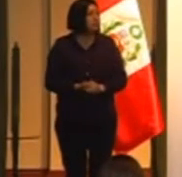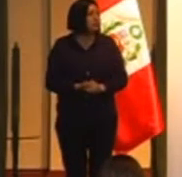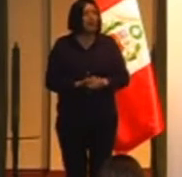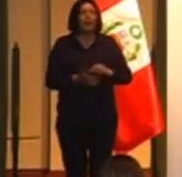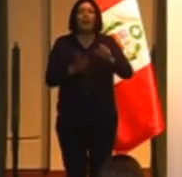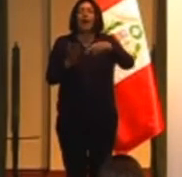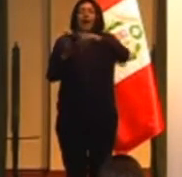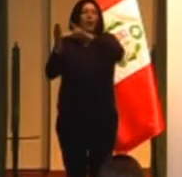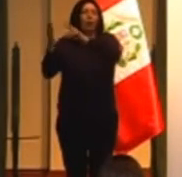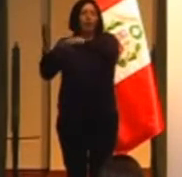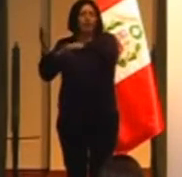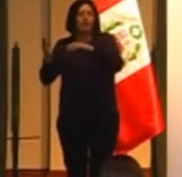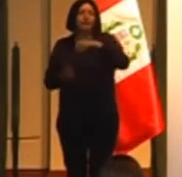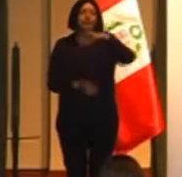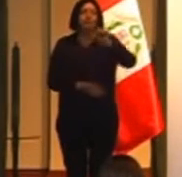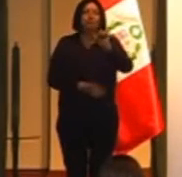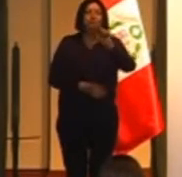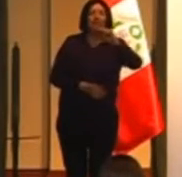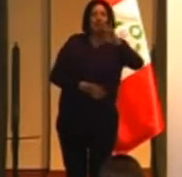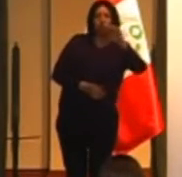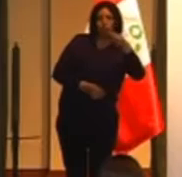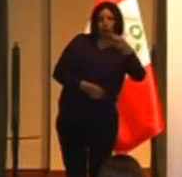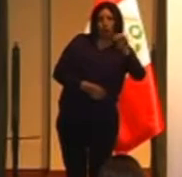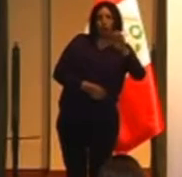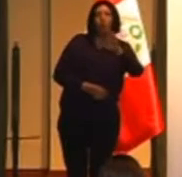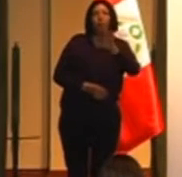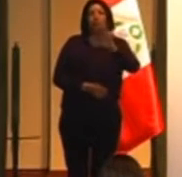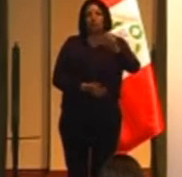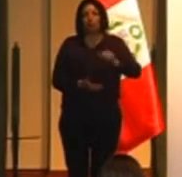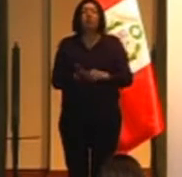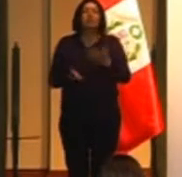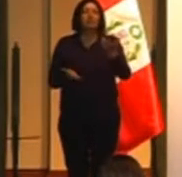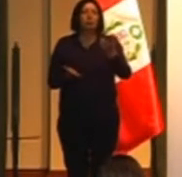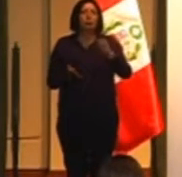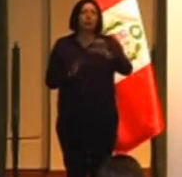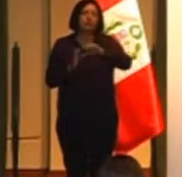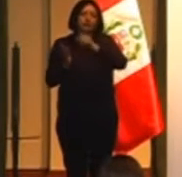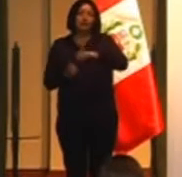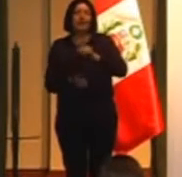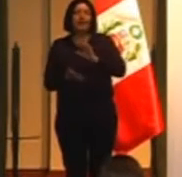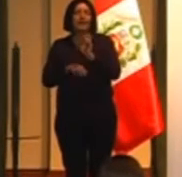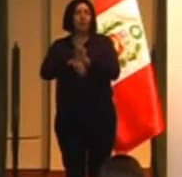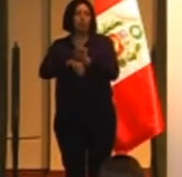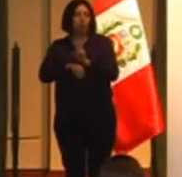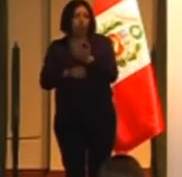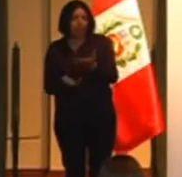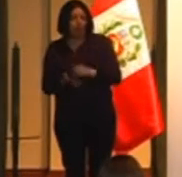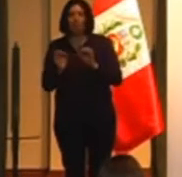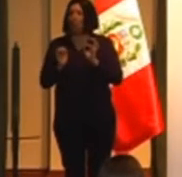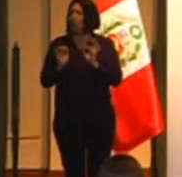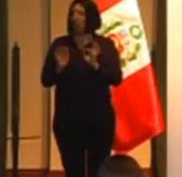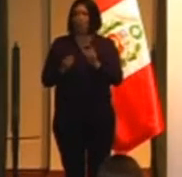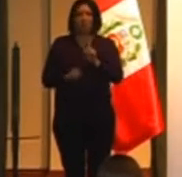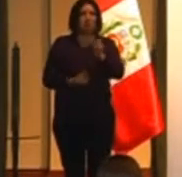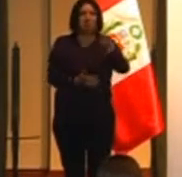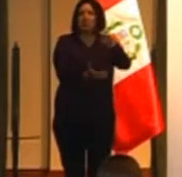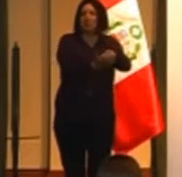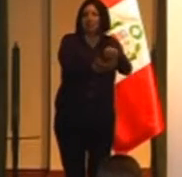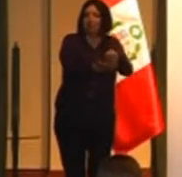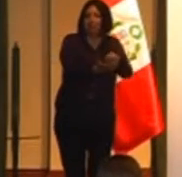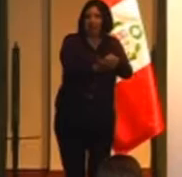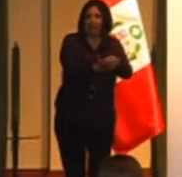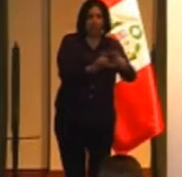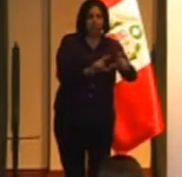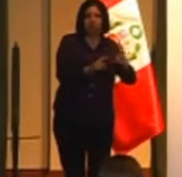acuarelas de Pancho Fierro y un acuarelista ecuatoriano también. Espectacular. No hay necesidad de pagar un boleto para